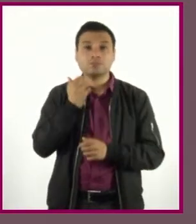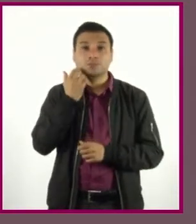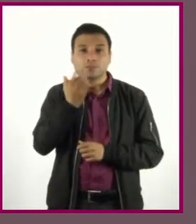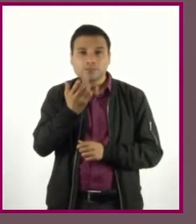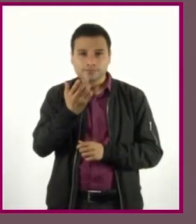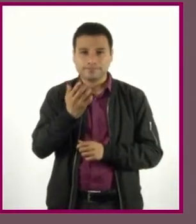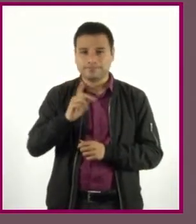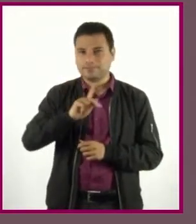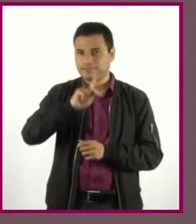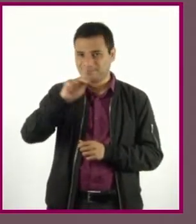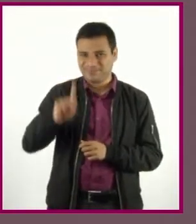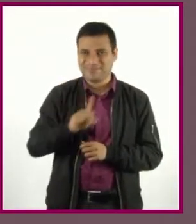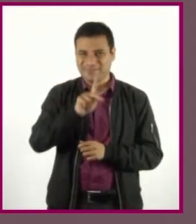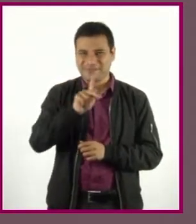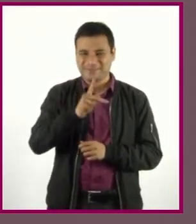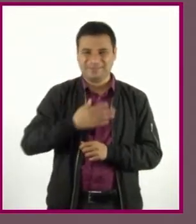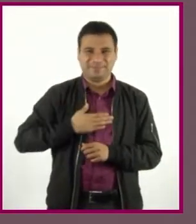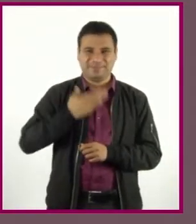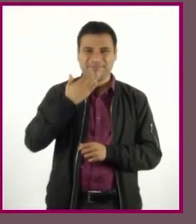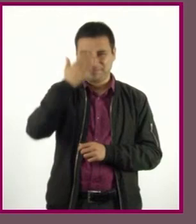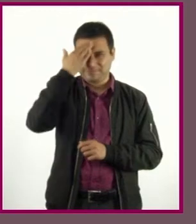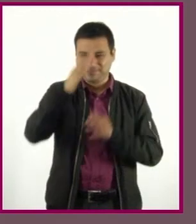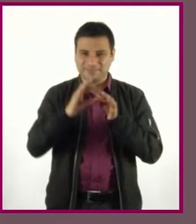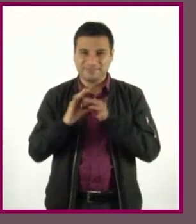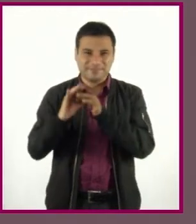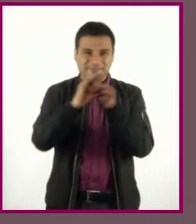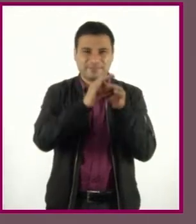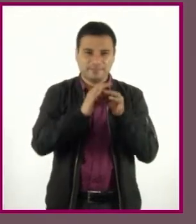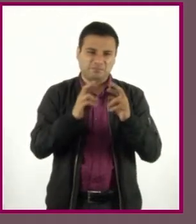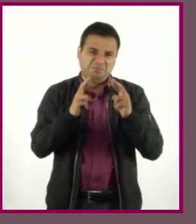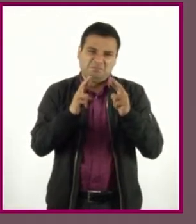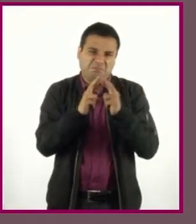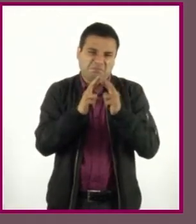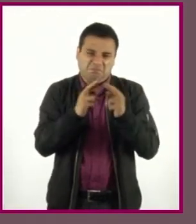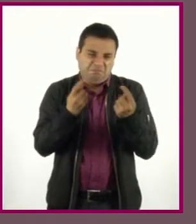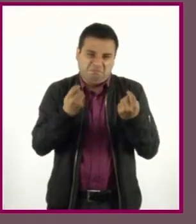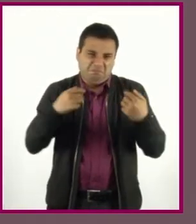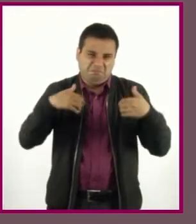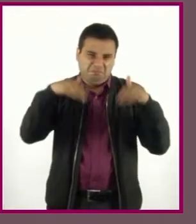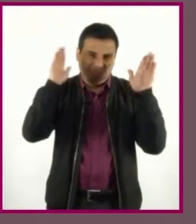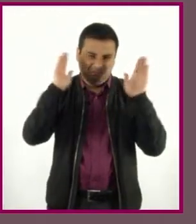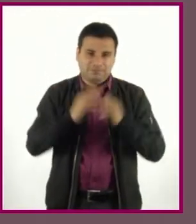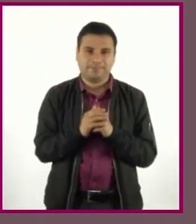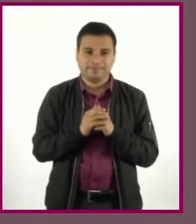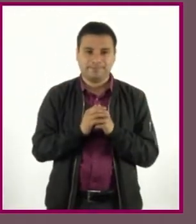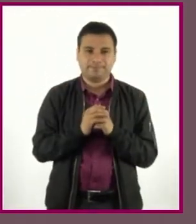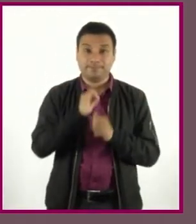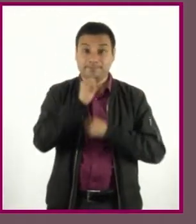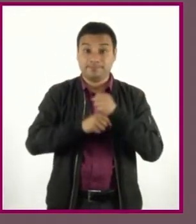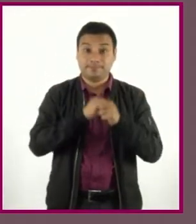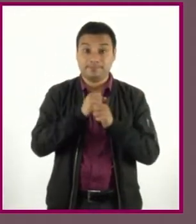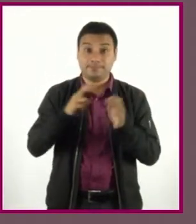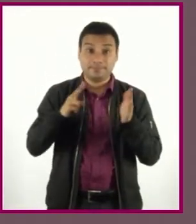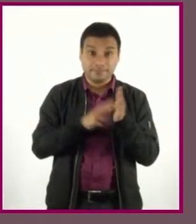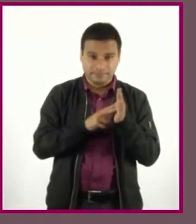los pueblos árabes, pero sin tomar en cuenta su religión. En el año 2000, tomó el poder su hijo Bashar